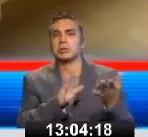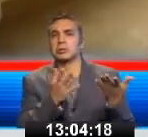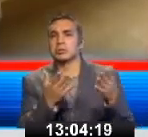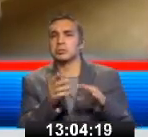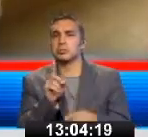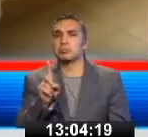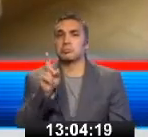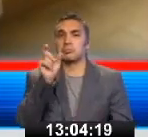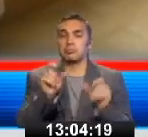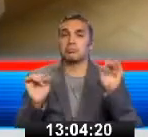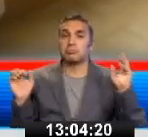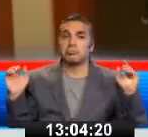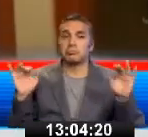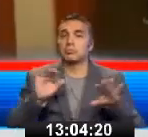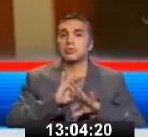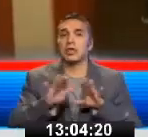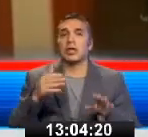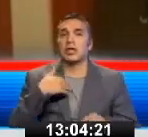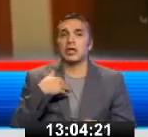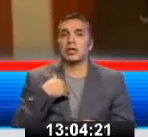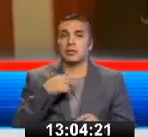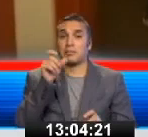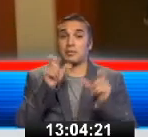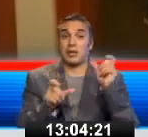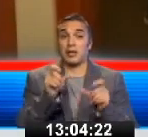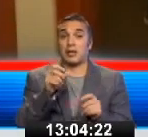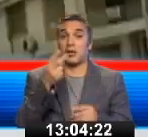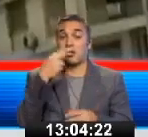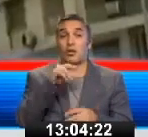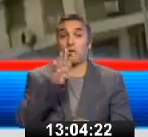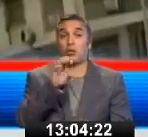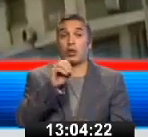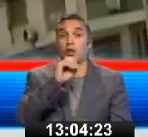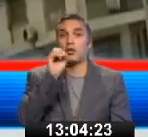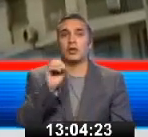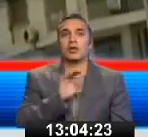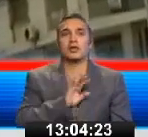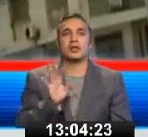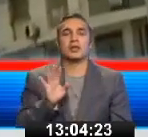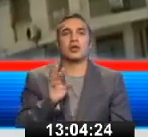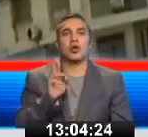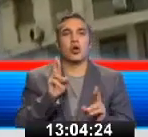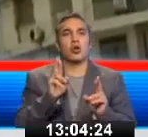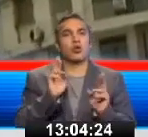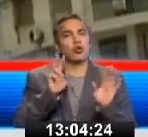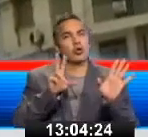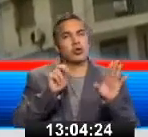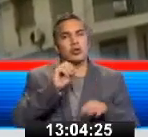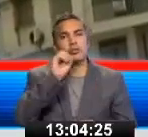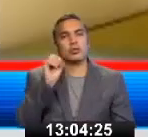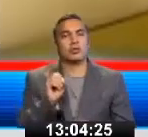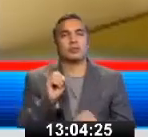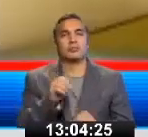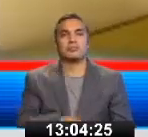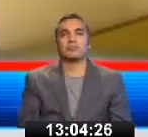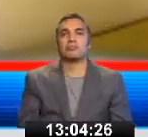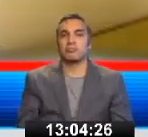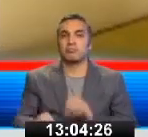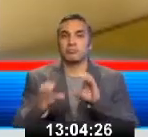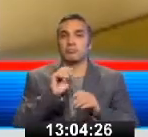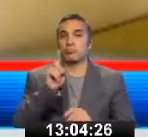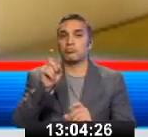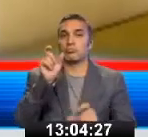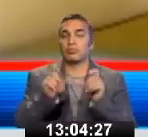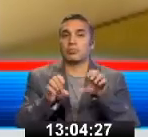menos el aforo ya lo tendrían, o la capacidad, al 40%. Se espera llegar por lo menos a un 80%. Hemos conversado con